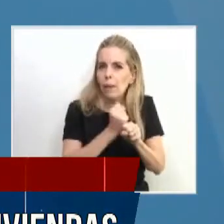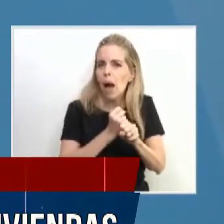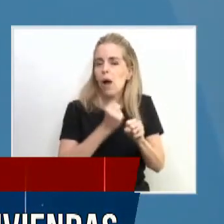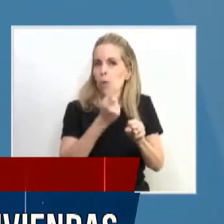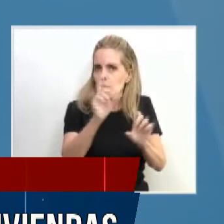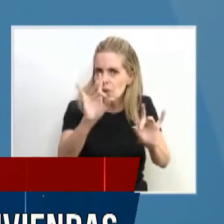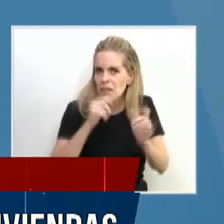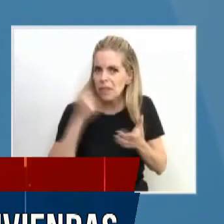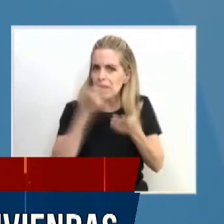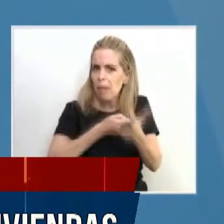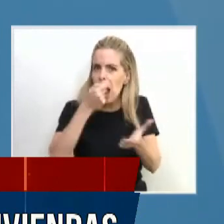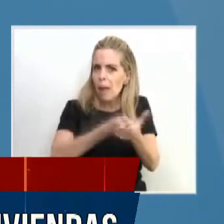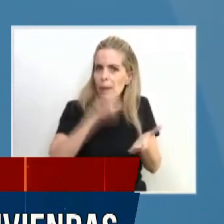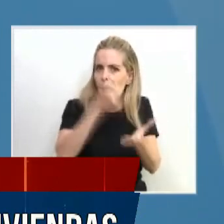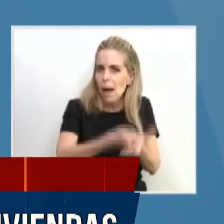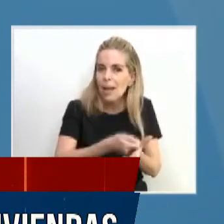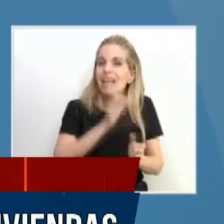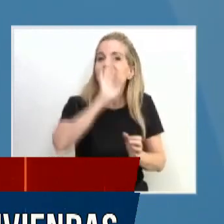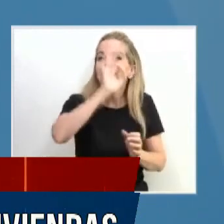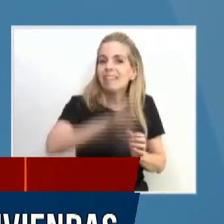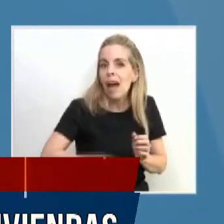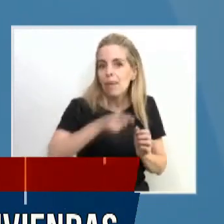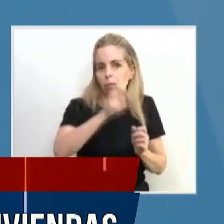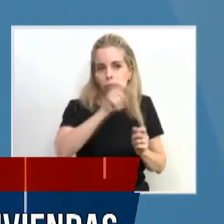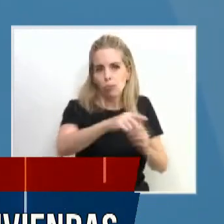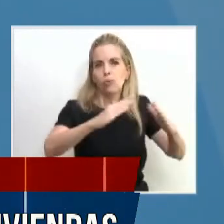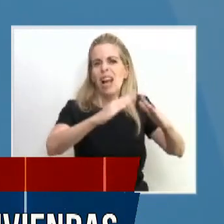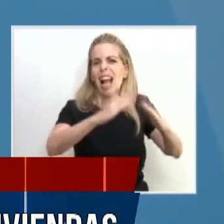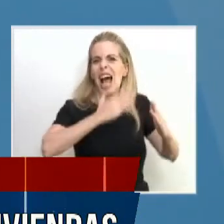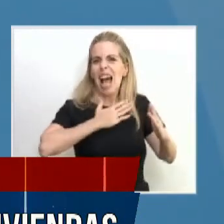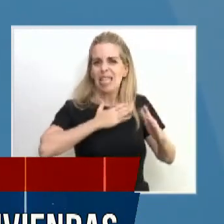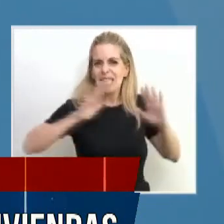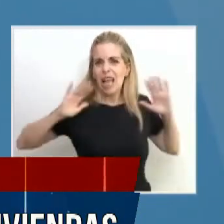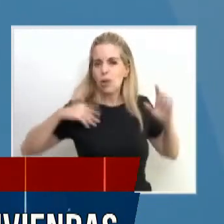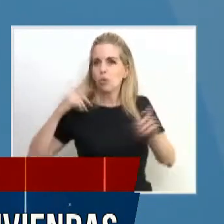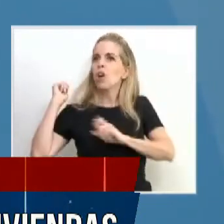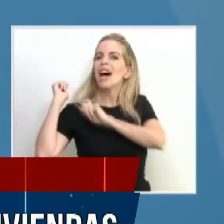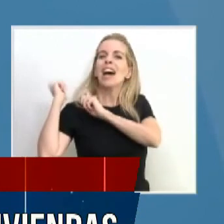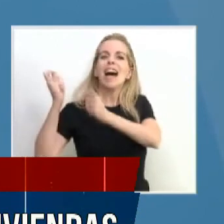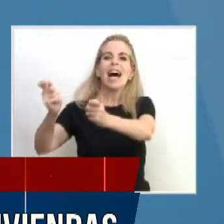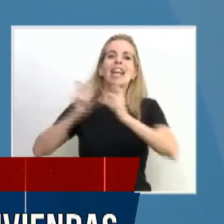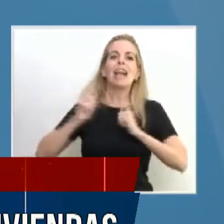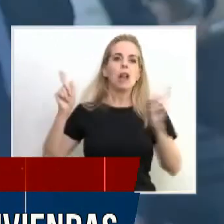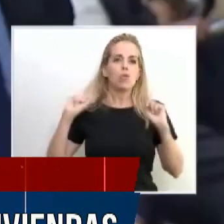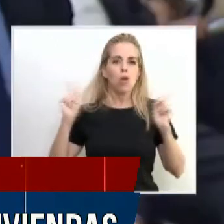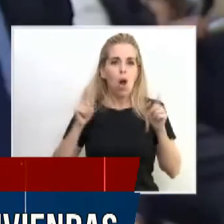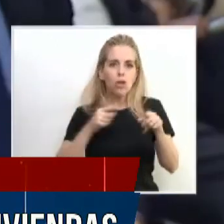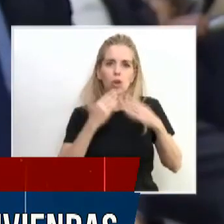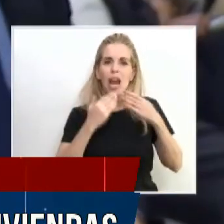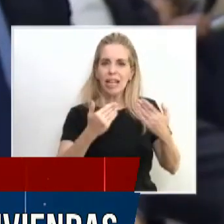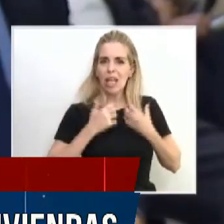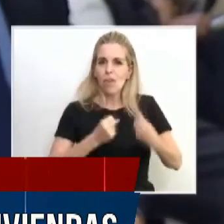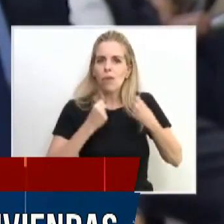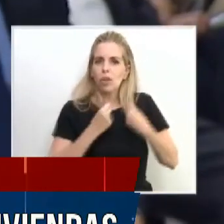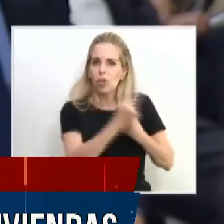con su esfuerzo, y saber que es su casa, que nadie le está dando nada, sino que es su esfuerzo. Y nosotros lo que queremos